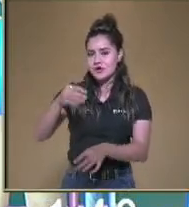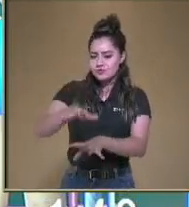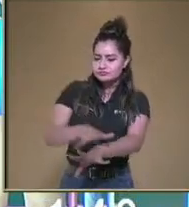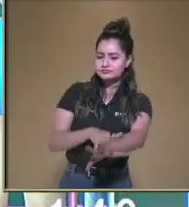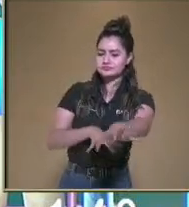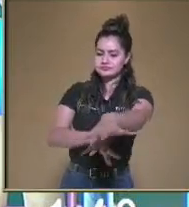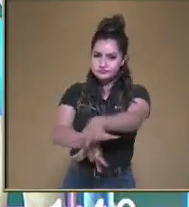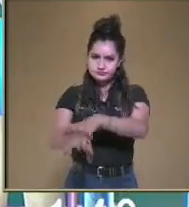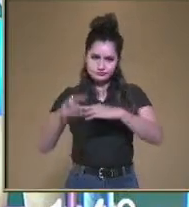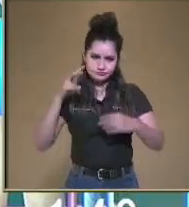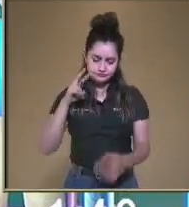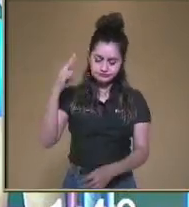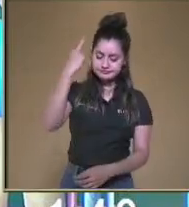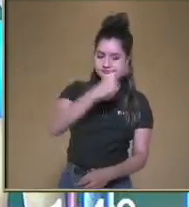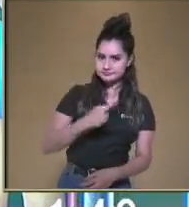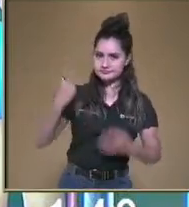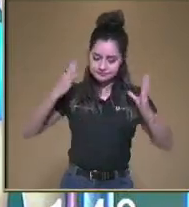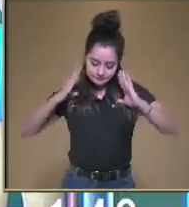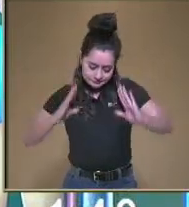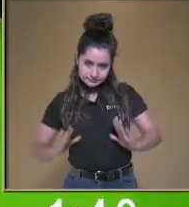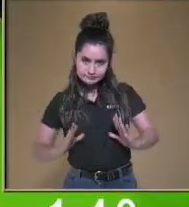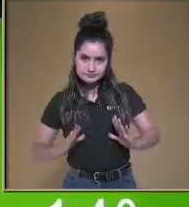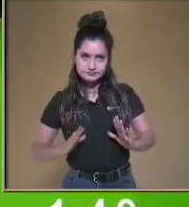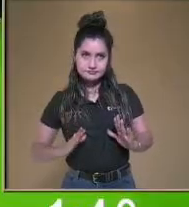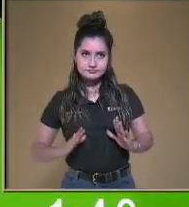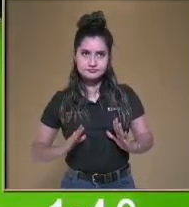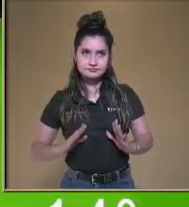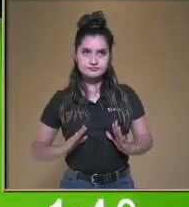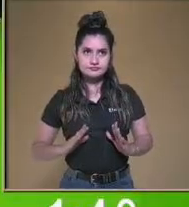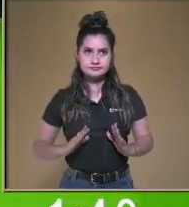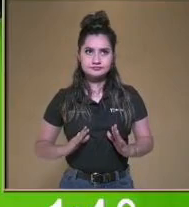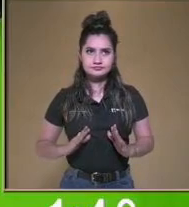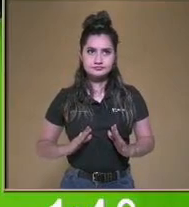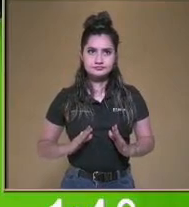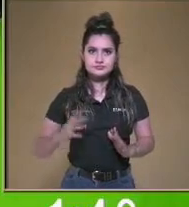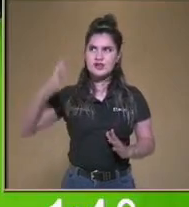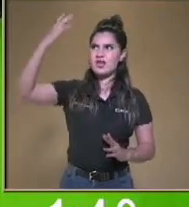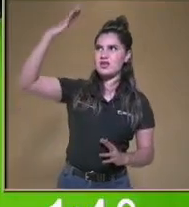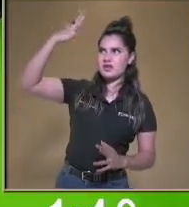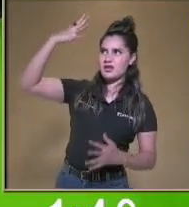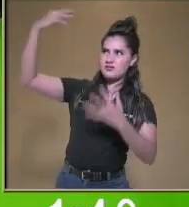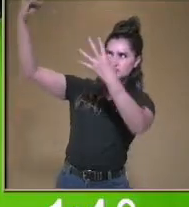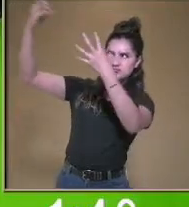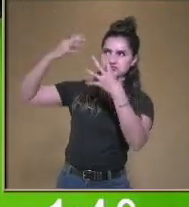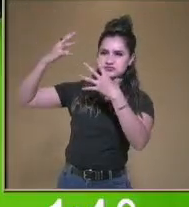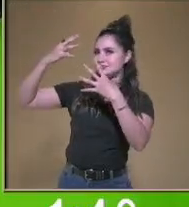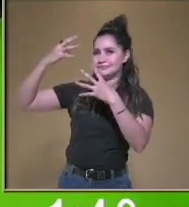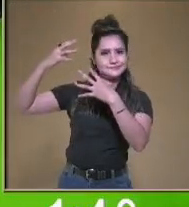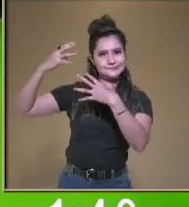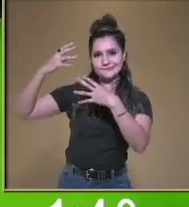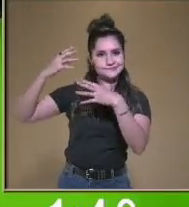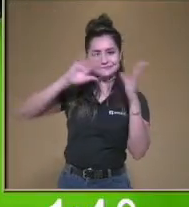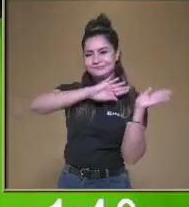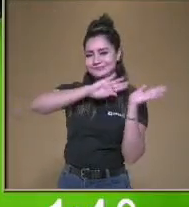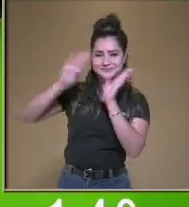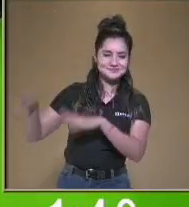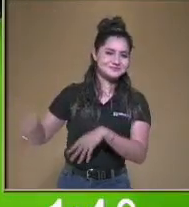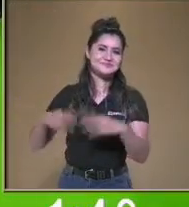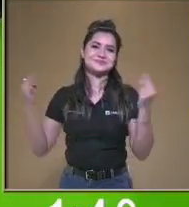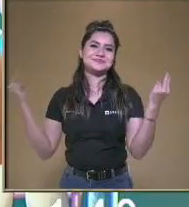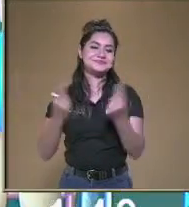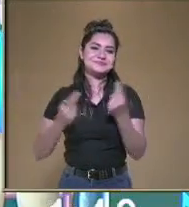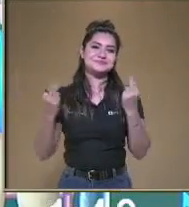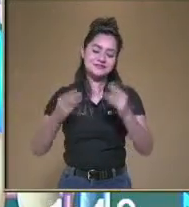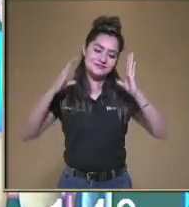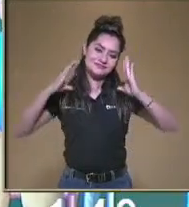Estudiar y aprender a calentar. ¿A calentar? ¿Sí? O sea, ¿me pongo en el sol un ratito? Ay, no. Mira, te voy a explicar.